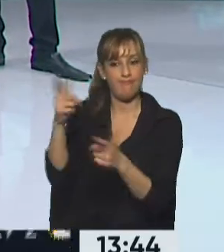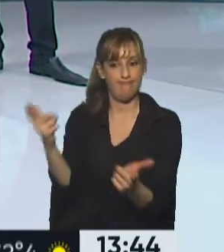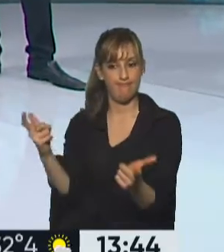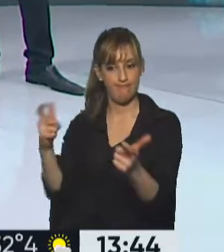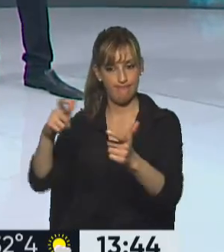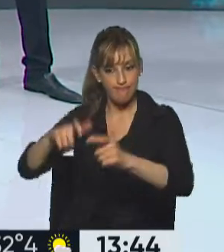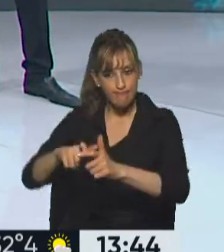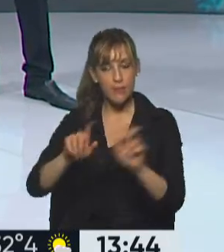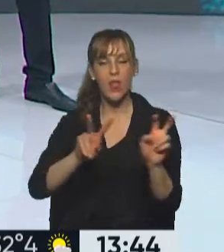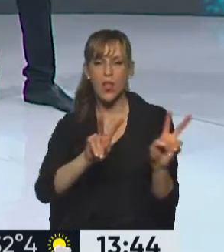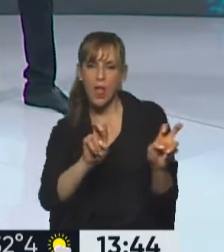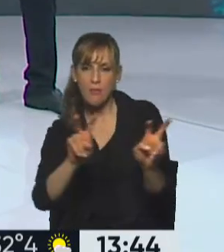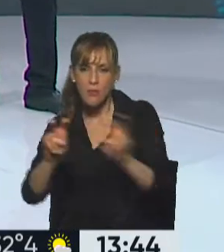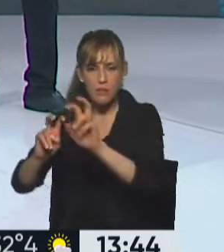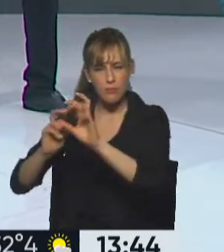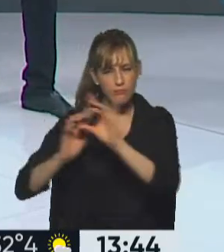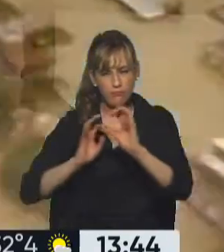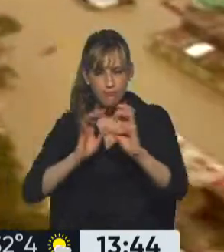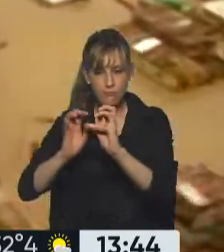van a debatir en este informe y ya lo analizamos.